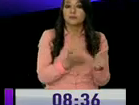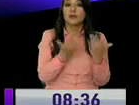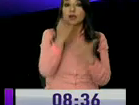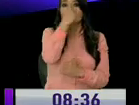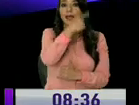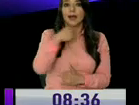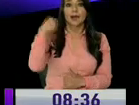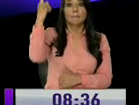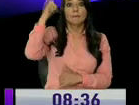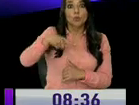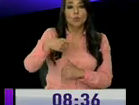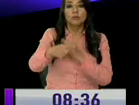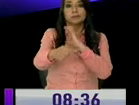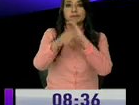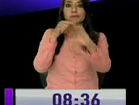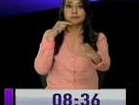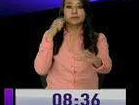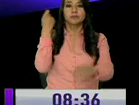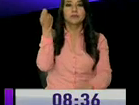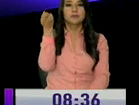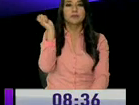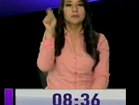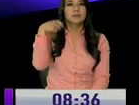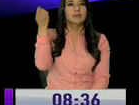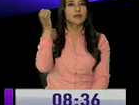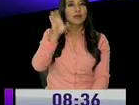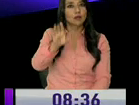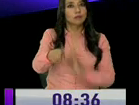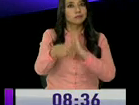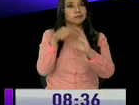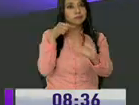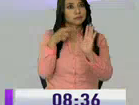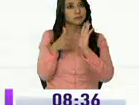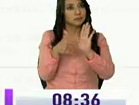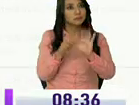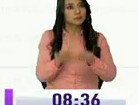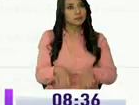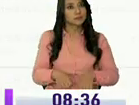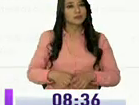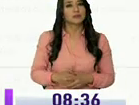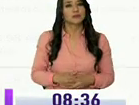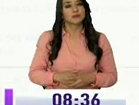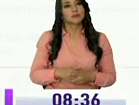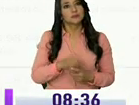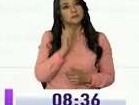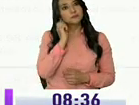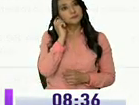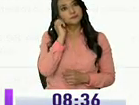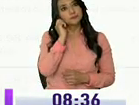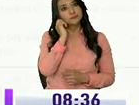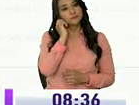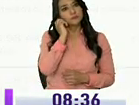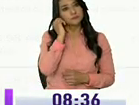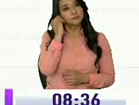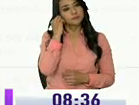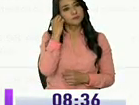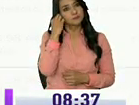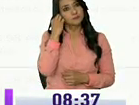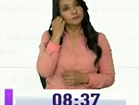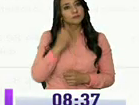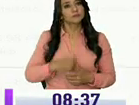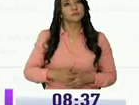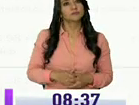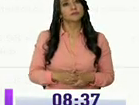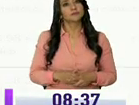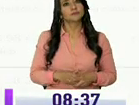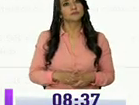video nos acaba de llegar a nuestra red social en pantalla. Lo pueden ver, por favor, son tan amables. Miren ustedes, este es un escuadrón de la policía, me